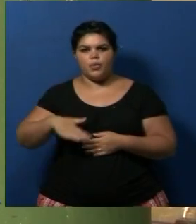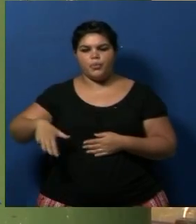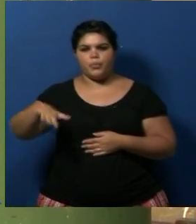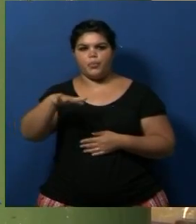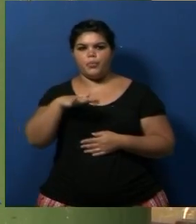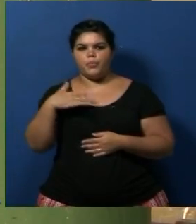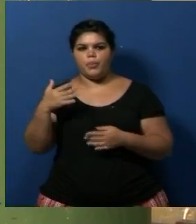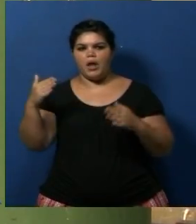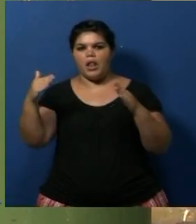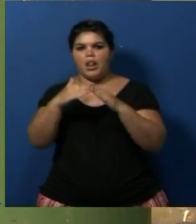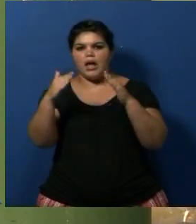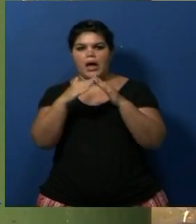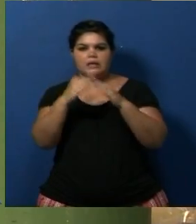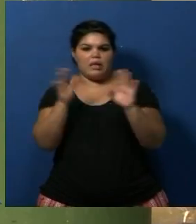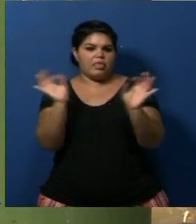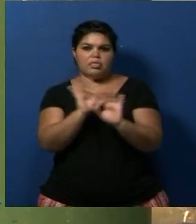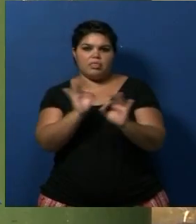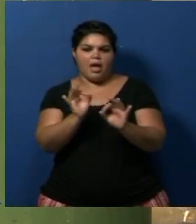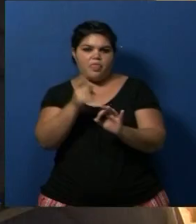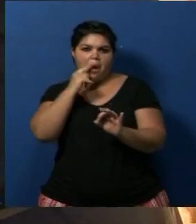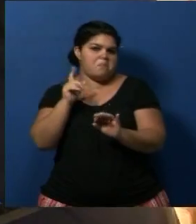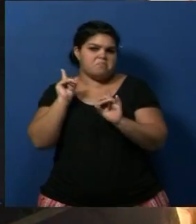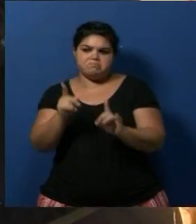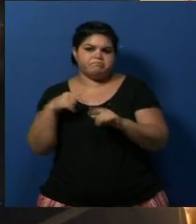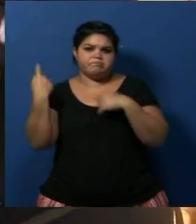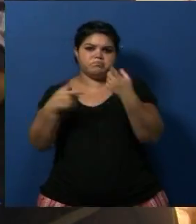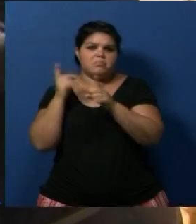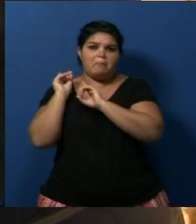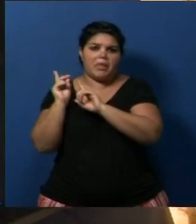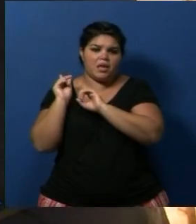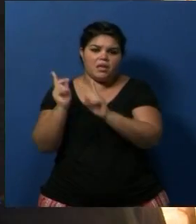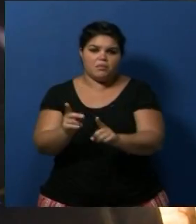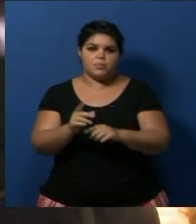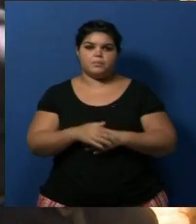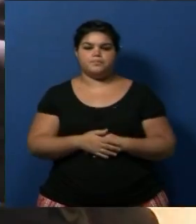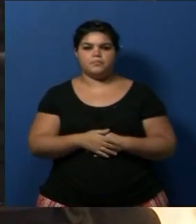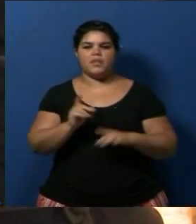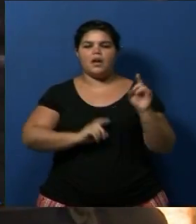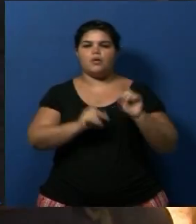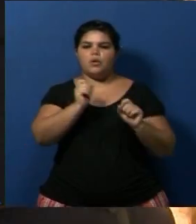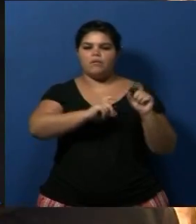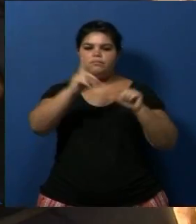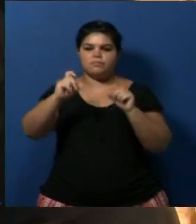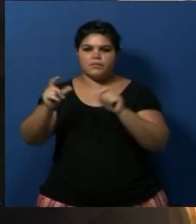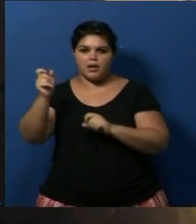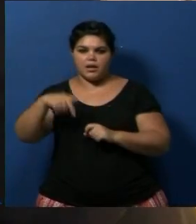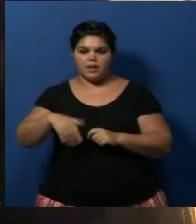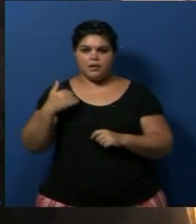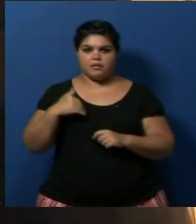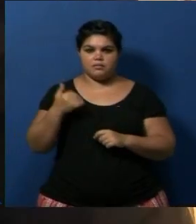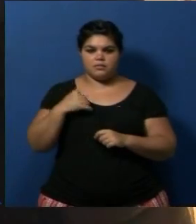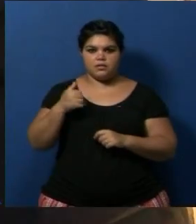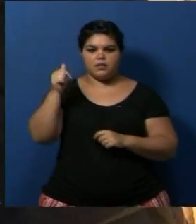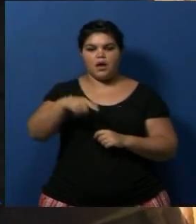ayer lavé los platos. Claro. Hay algunas mediciones, no son muchas, pero hay mediciones. En nuestro país, la última vez que el INDEC hizo una